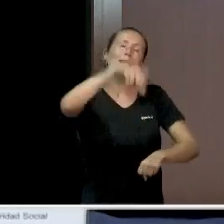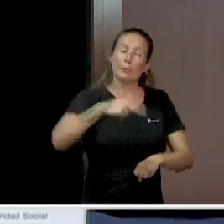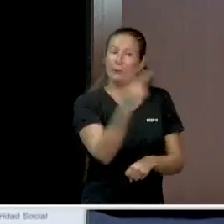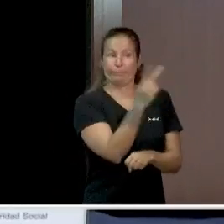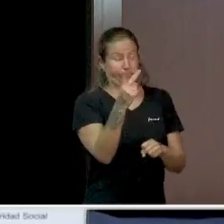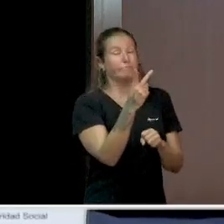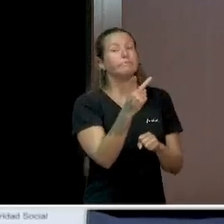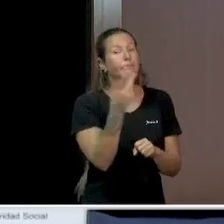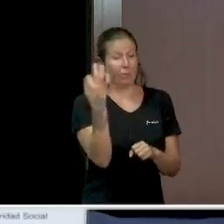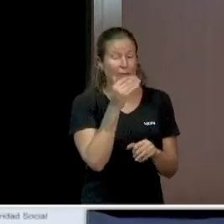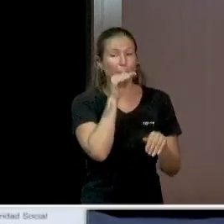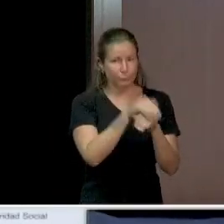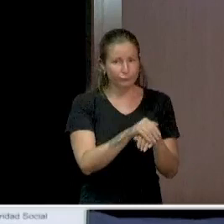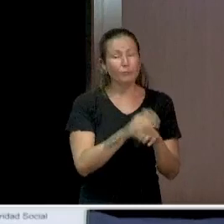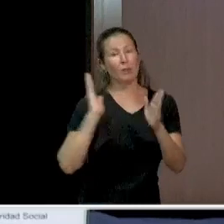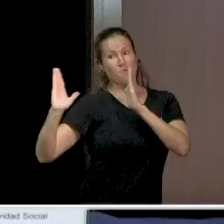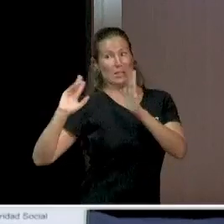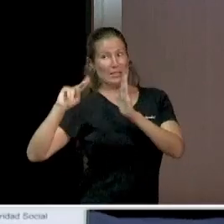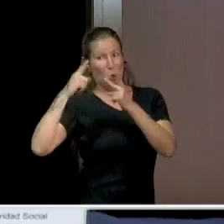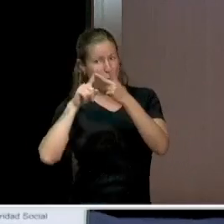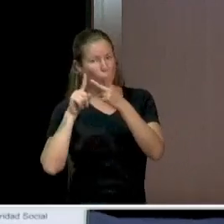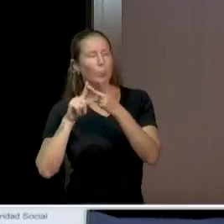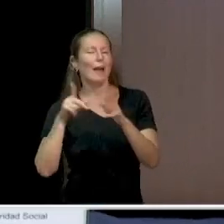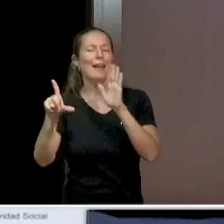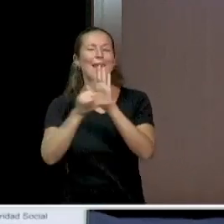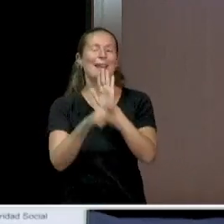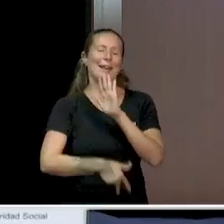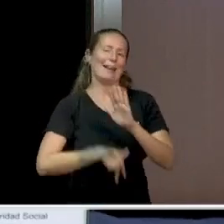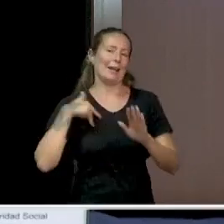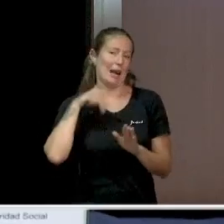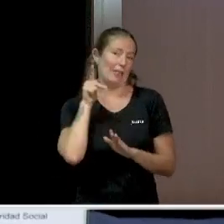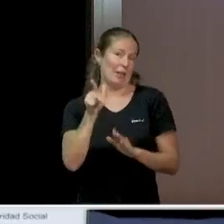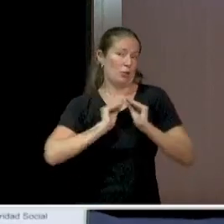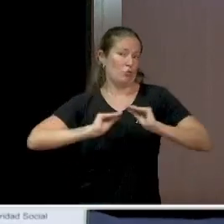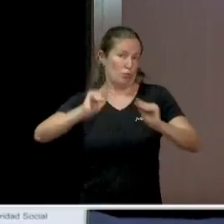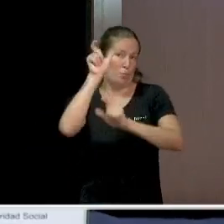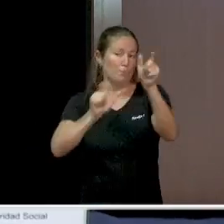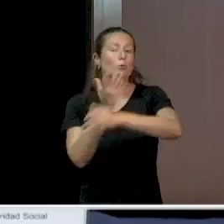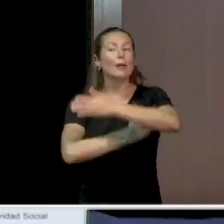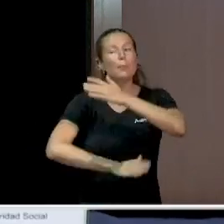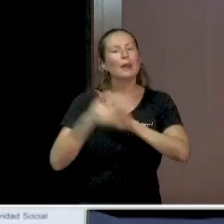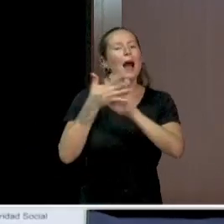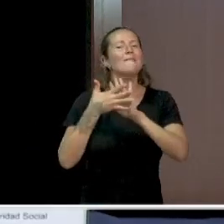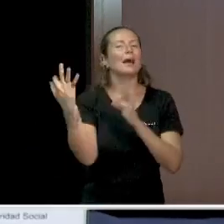Y ojo, y en una segunda fase también la Ley General de Derechos de las Personas con Discapacidad habla de la igualdad